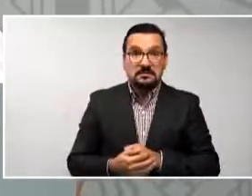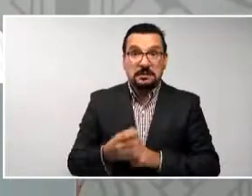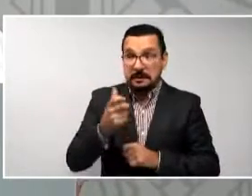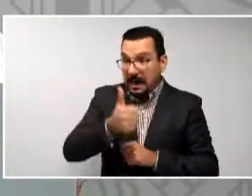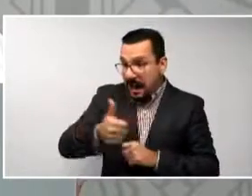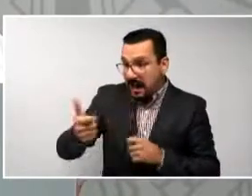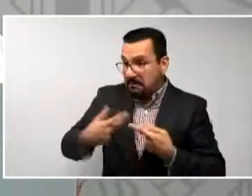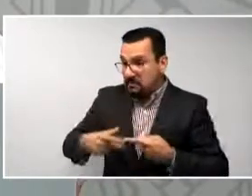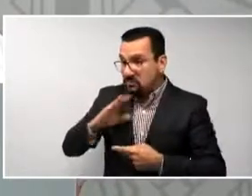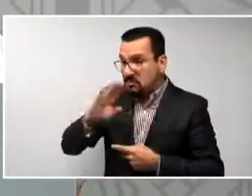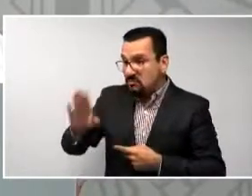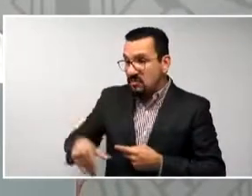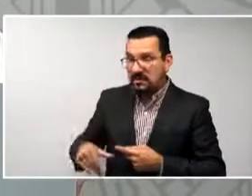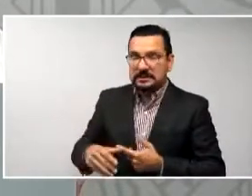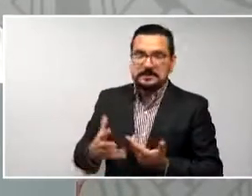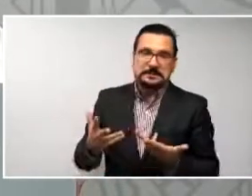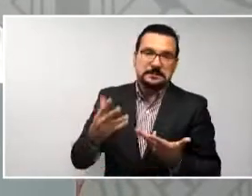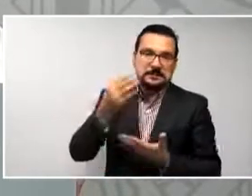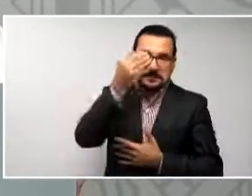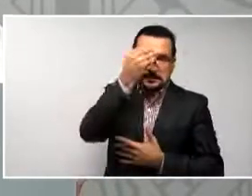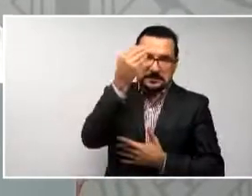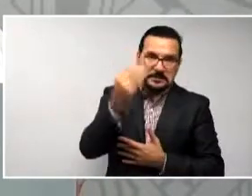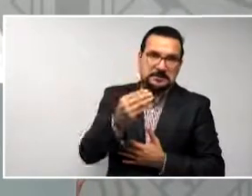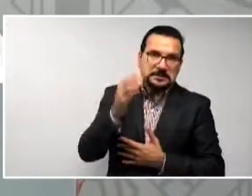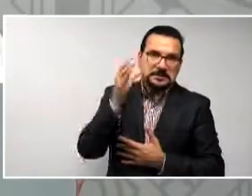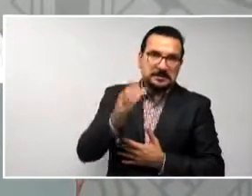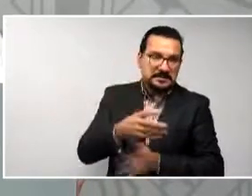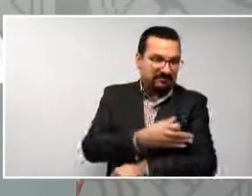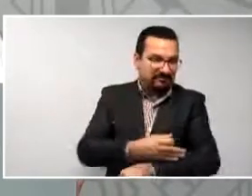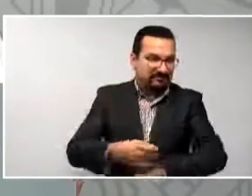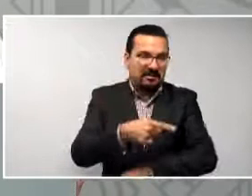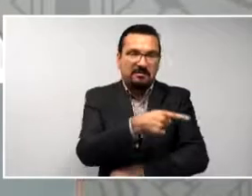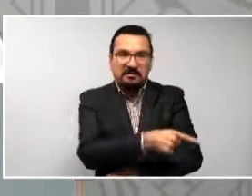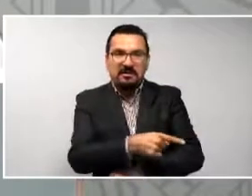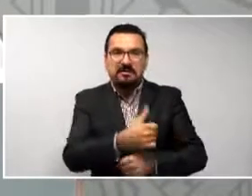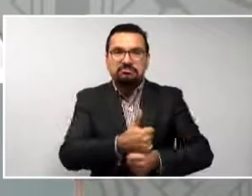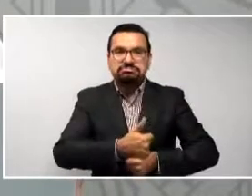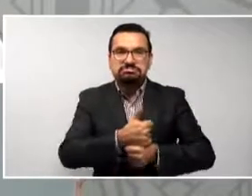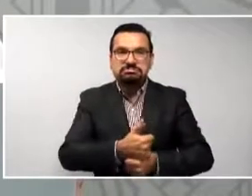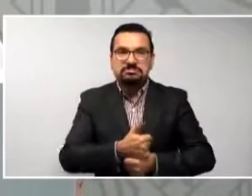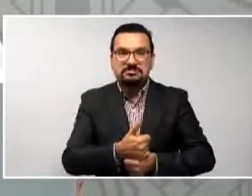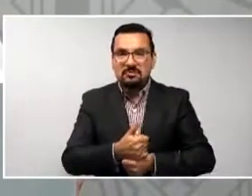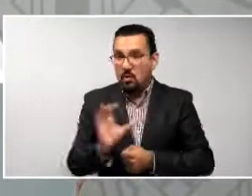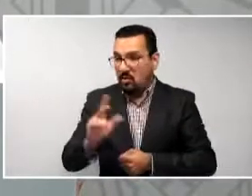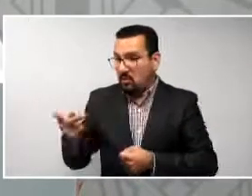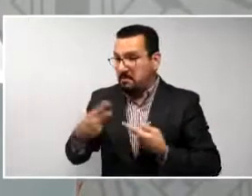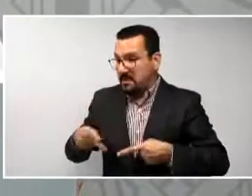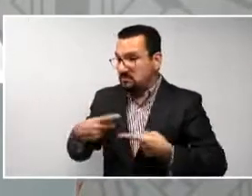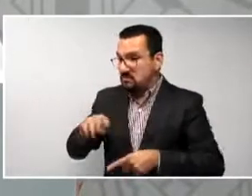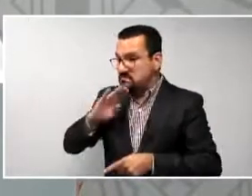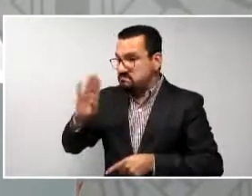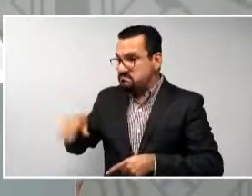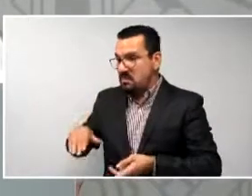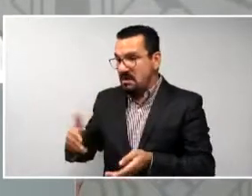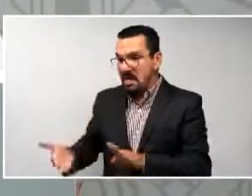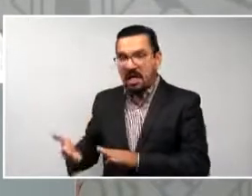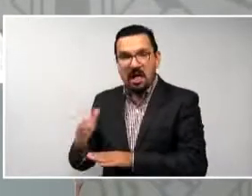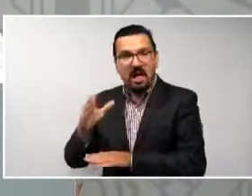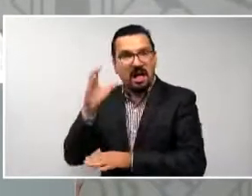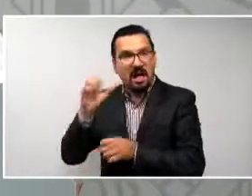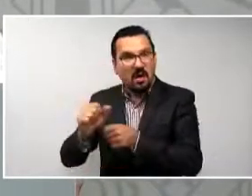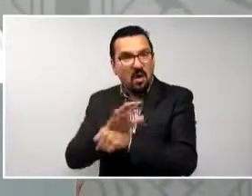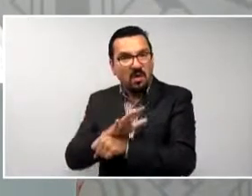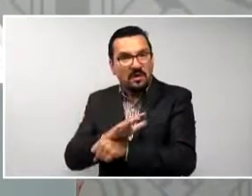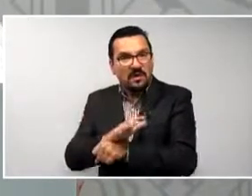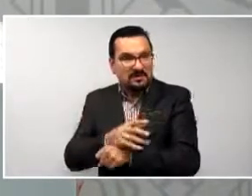es una tragedia para una familia su ausencia trastoca y afecta